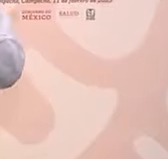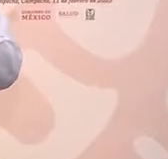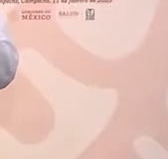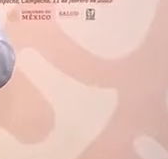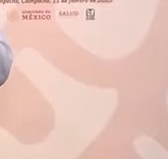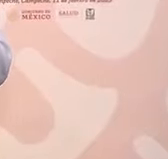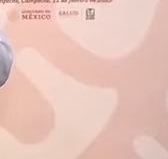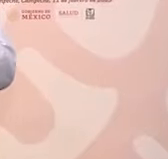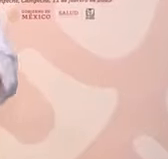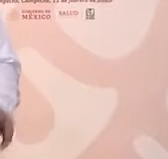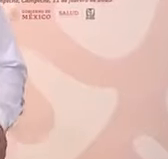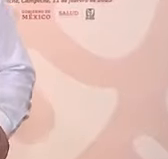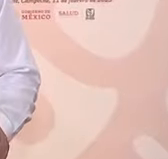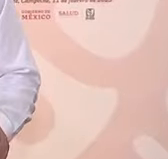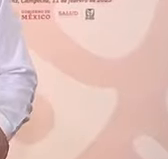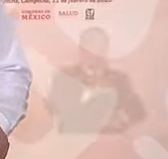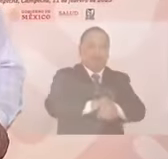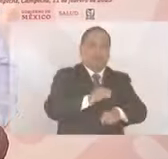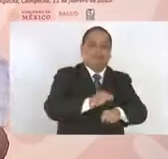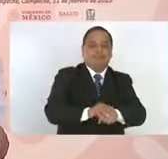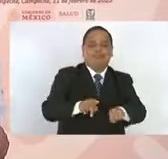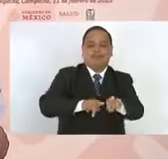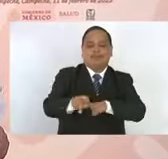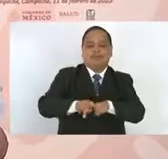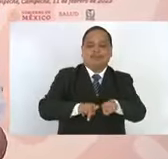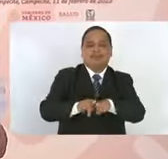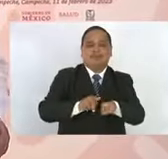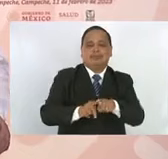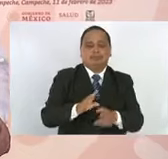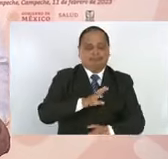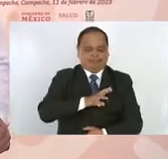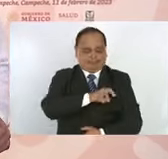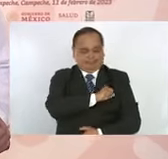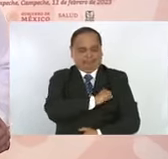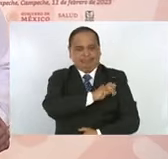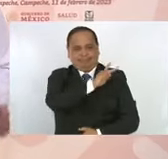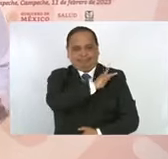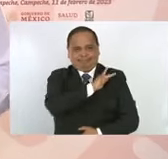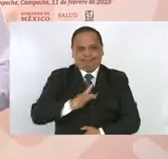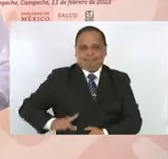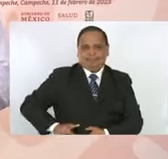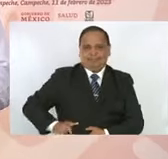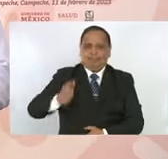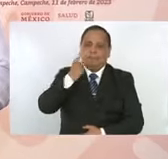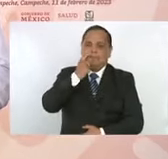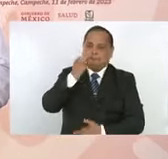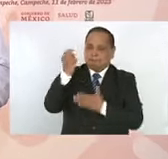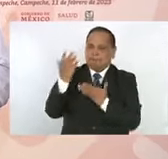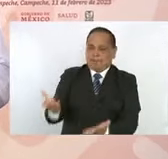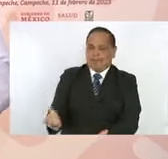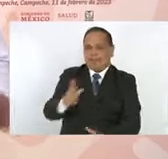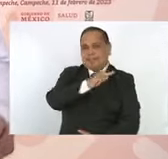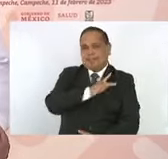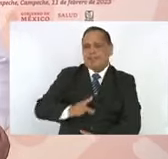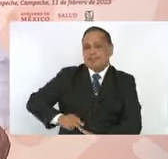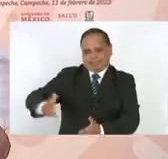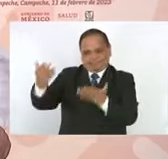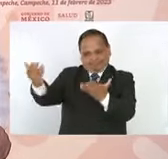Querido amigo y hermano Andrés Manuel López Obrador, presidente de los Estados Unidos